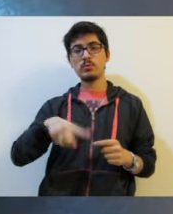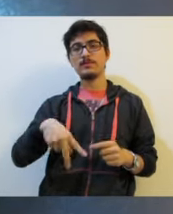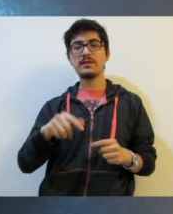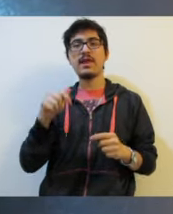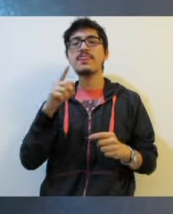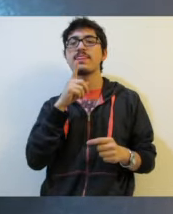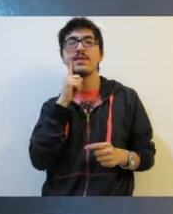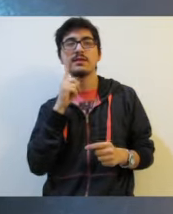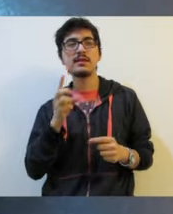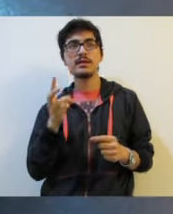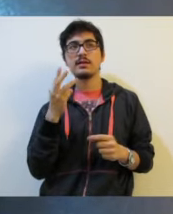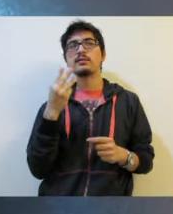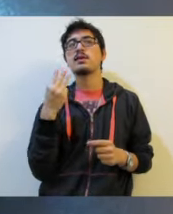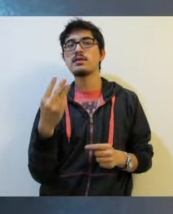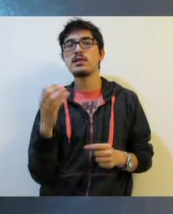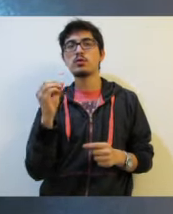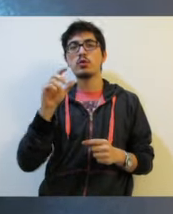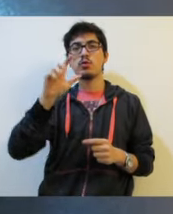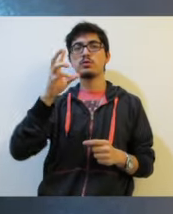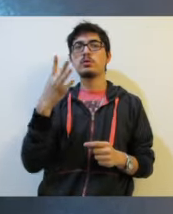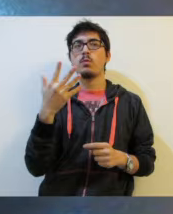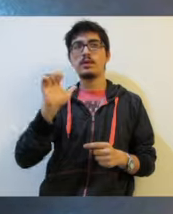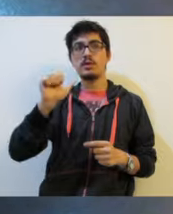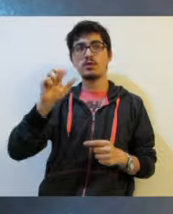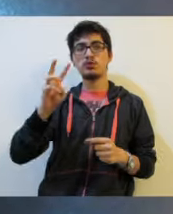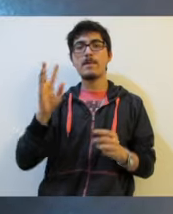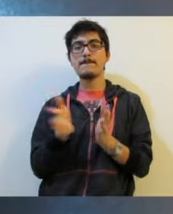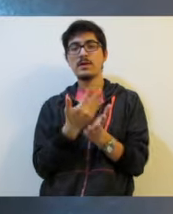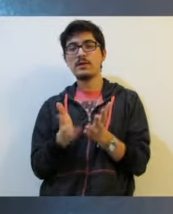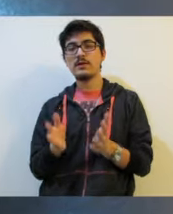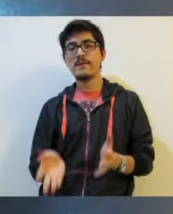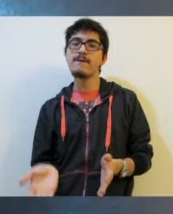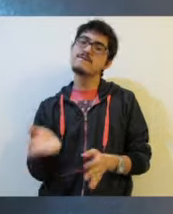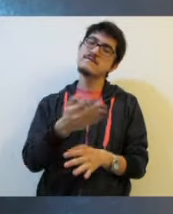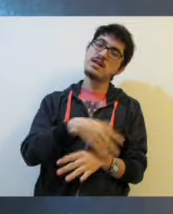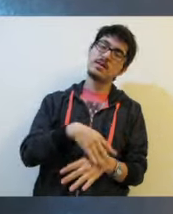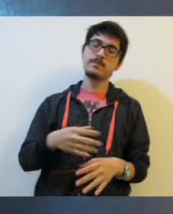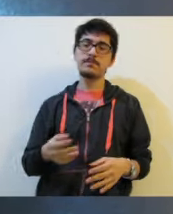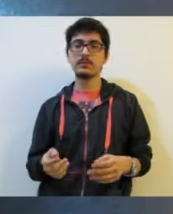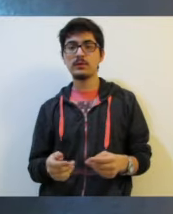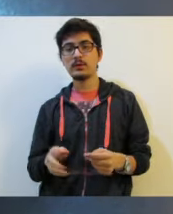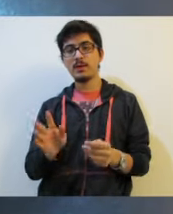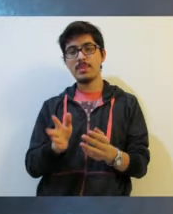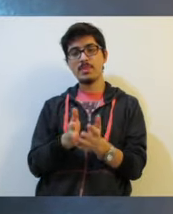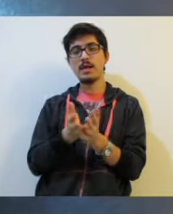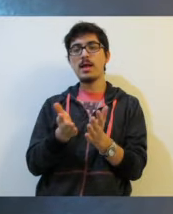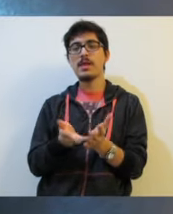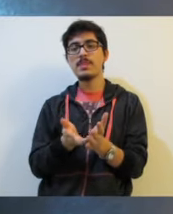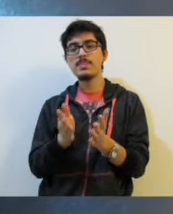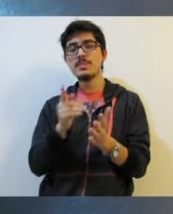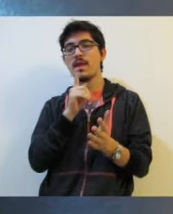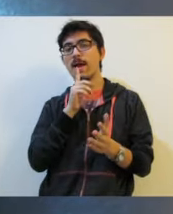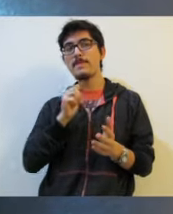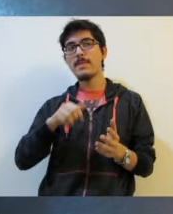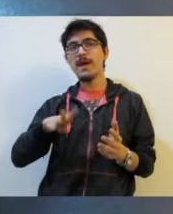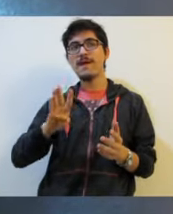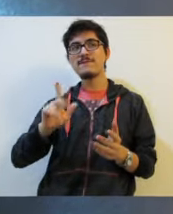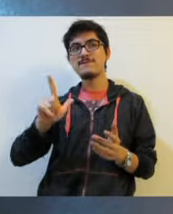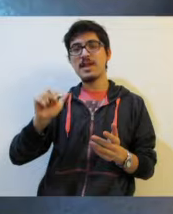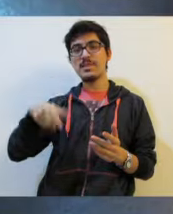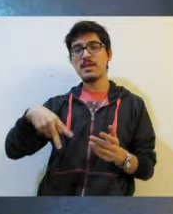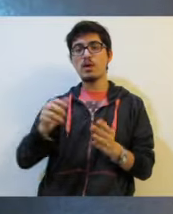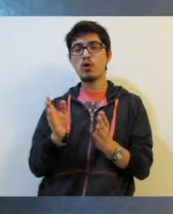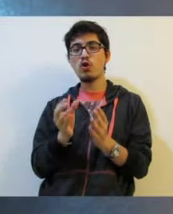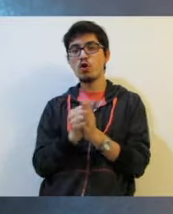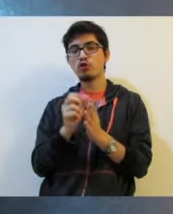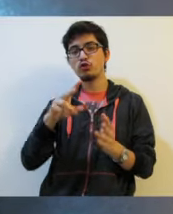358 páginas y viene de la mano de la editorial Plaza y Janes, además de que su formato es tapa blanda con solapas.